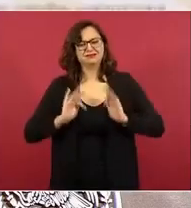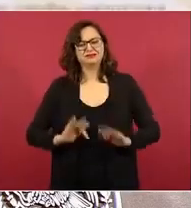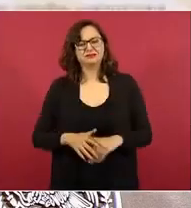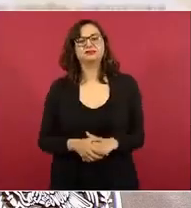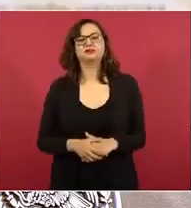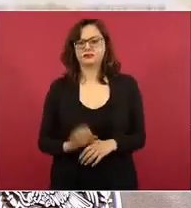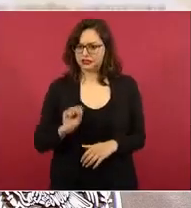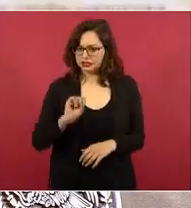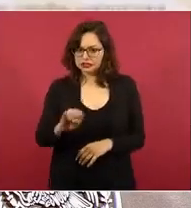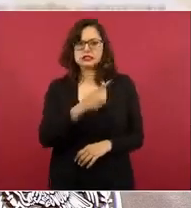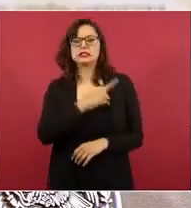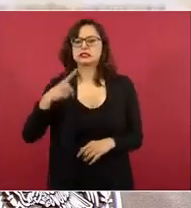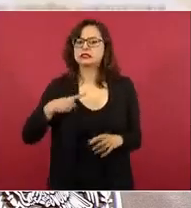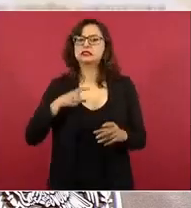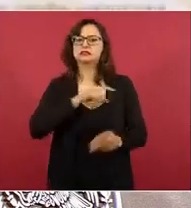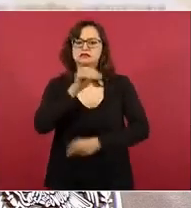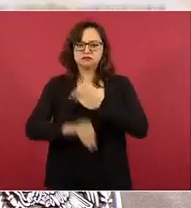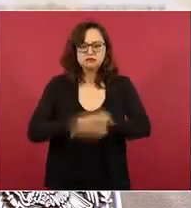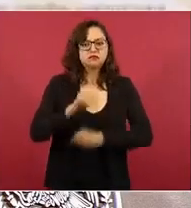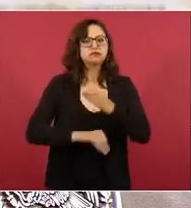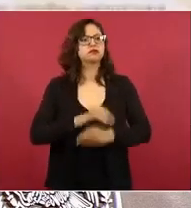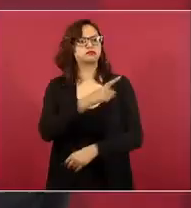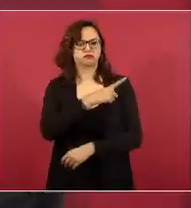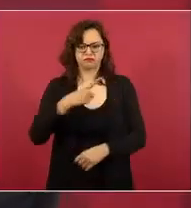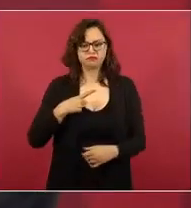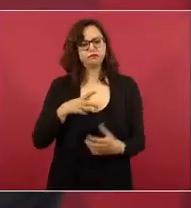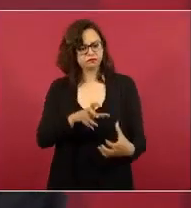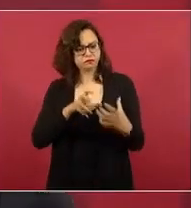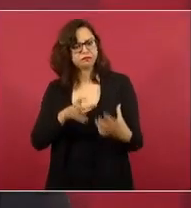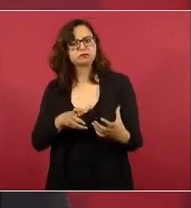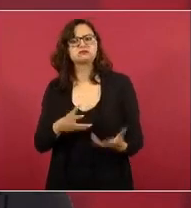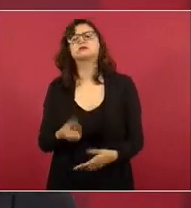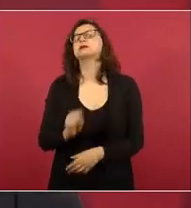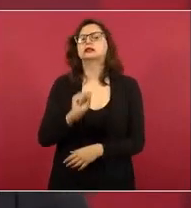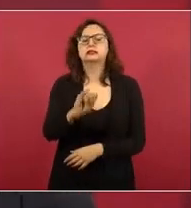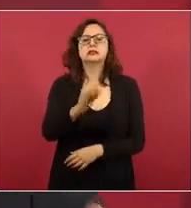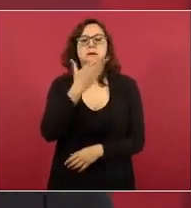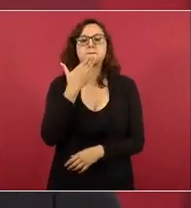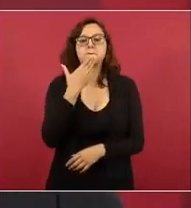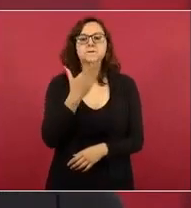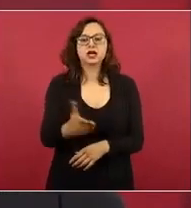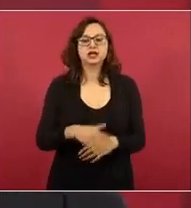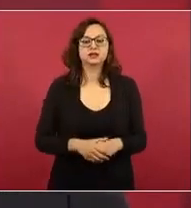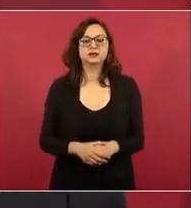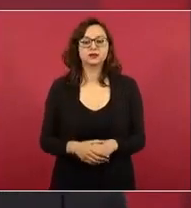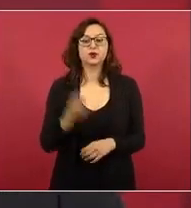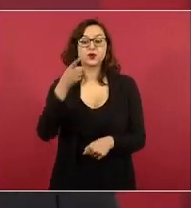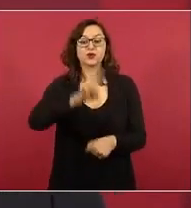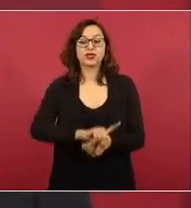nos defendamos. Un día voy a traer aquí cómo eran las polémicas